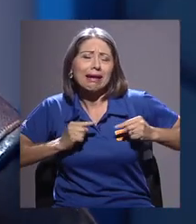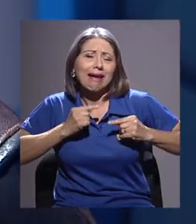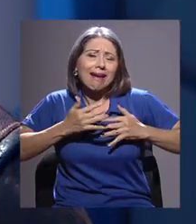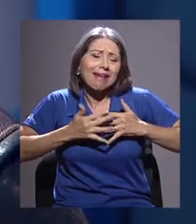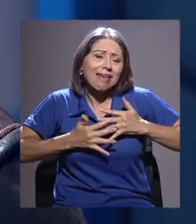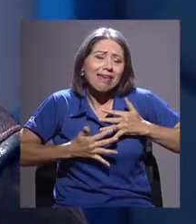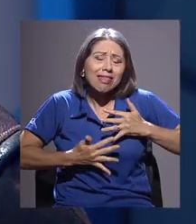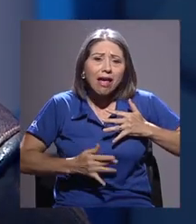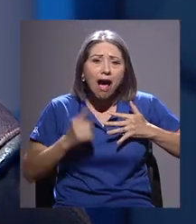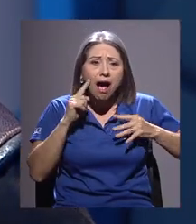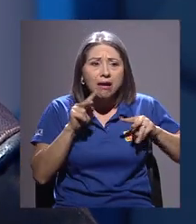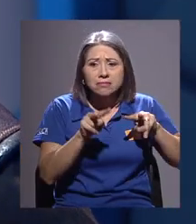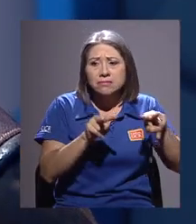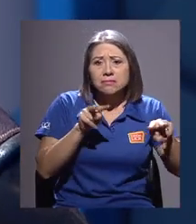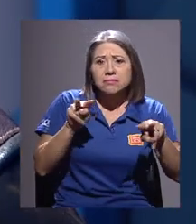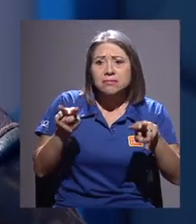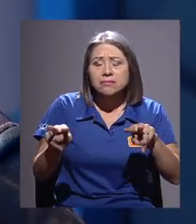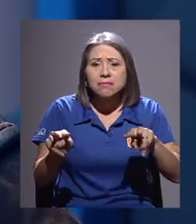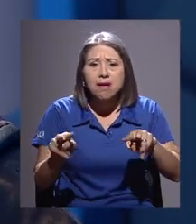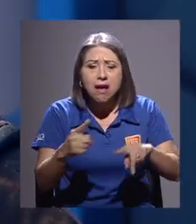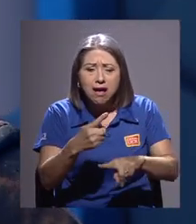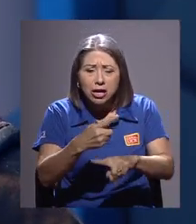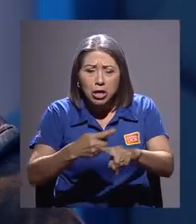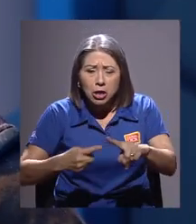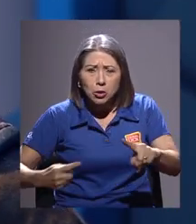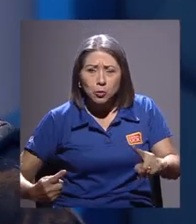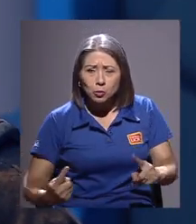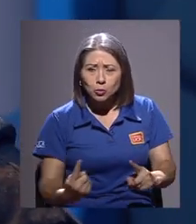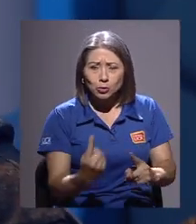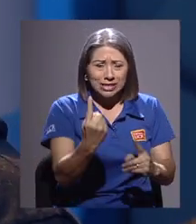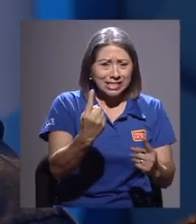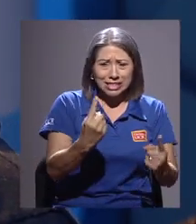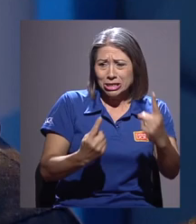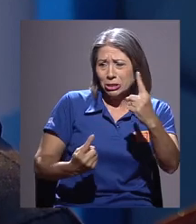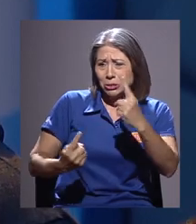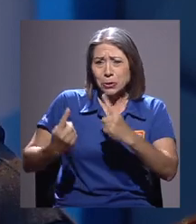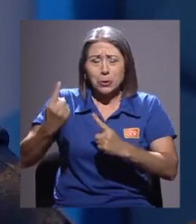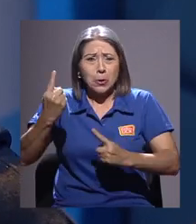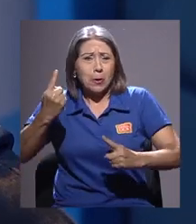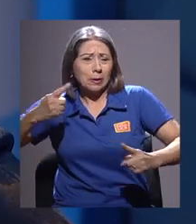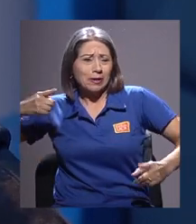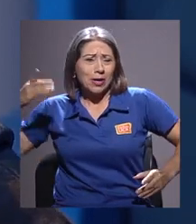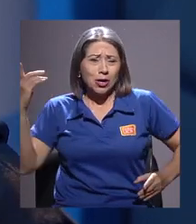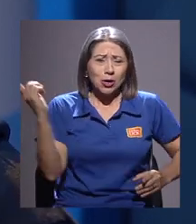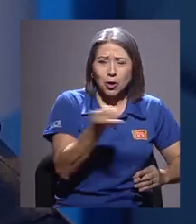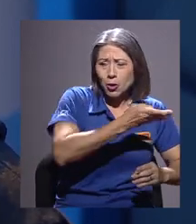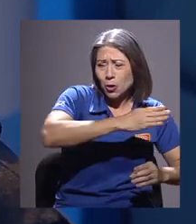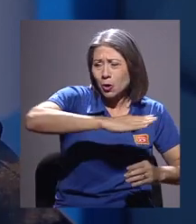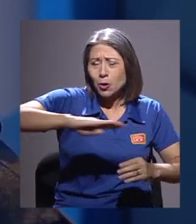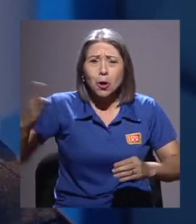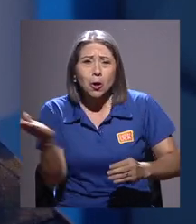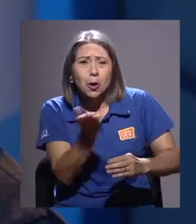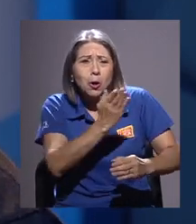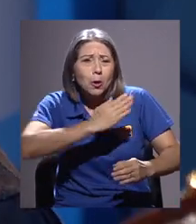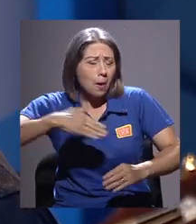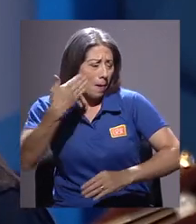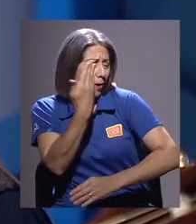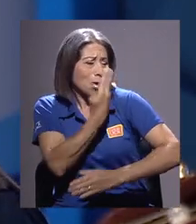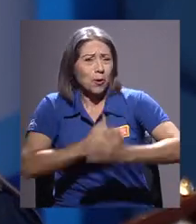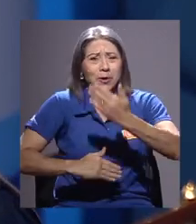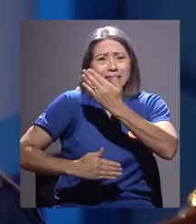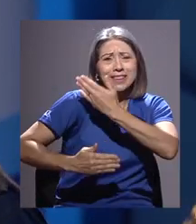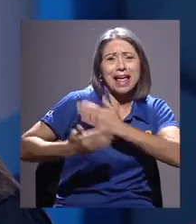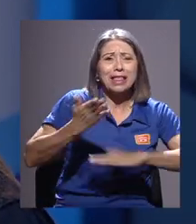sale un cuchillo ardiendo, cortando brazos malos, y sobre los